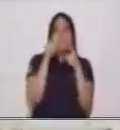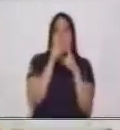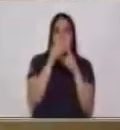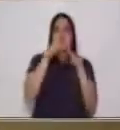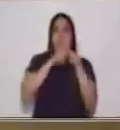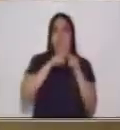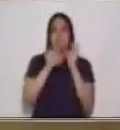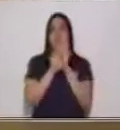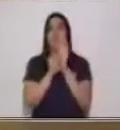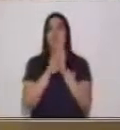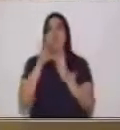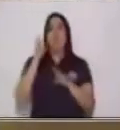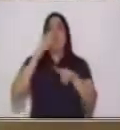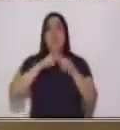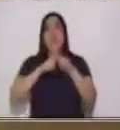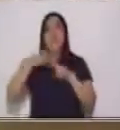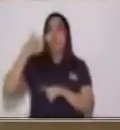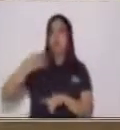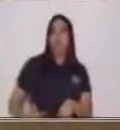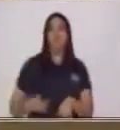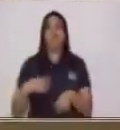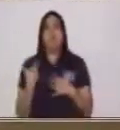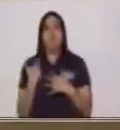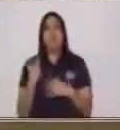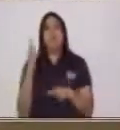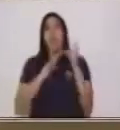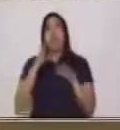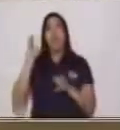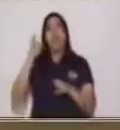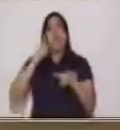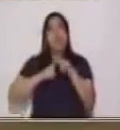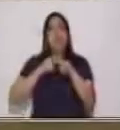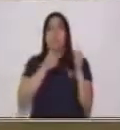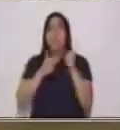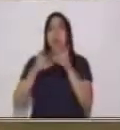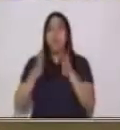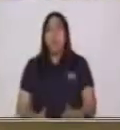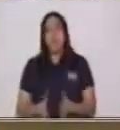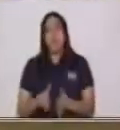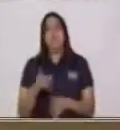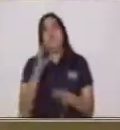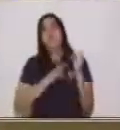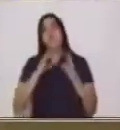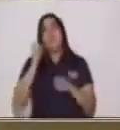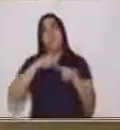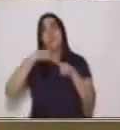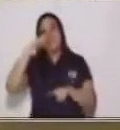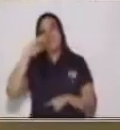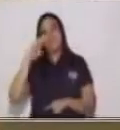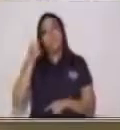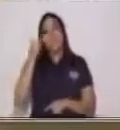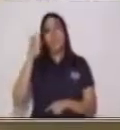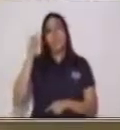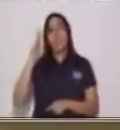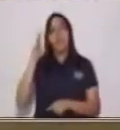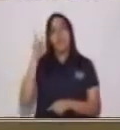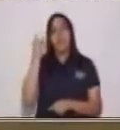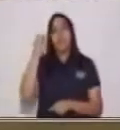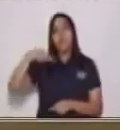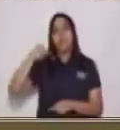Ejemplo, extraoficial, exalumno, extraordinario. Va con X. La